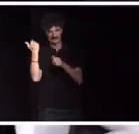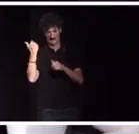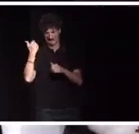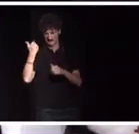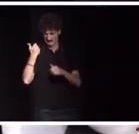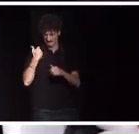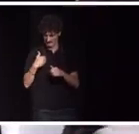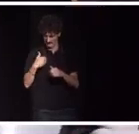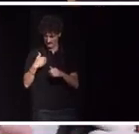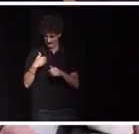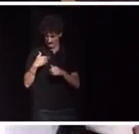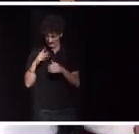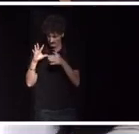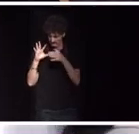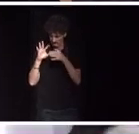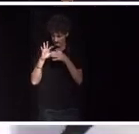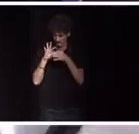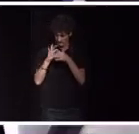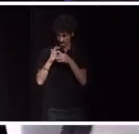bien atado